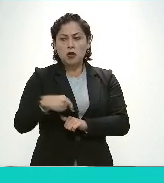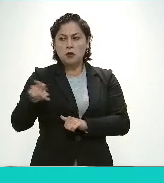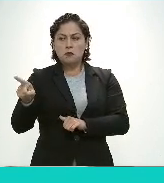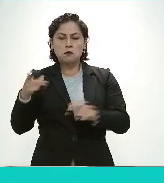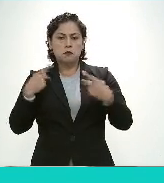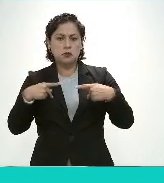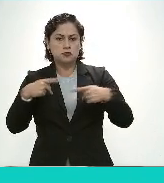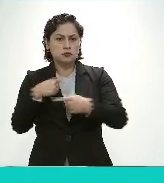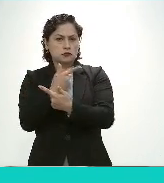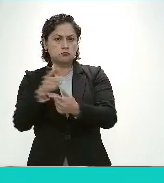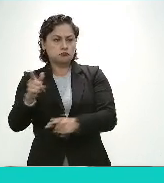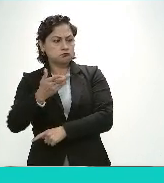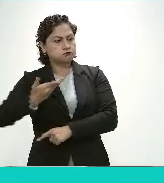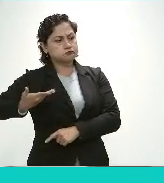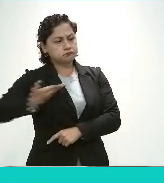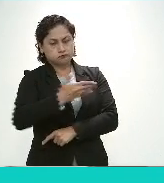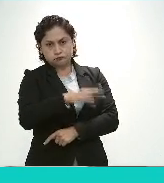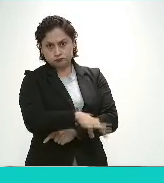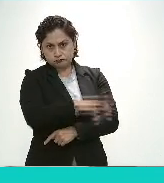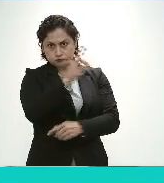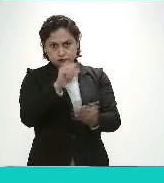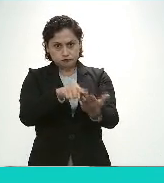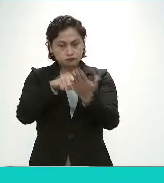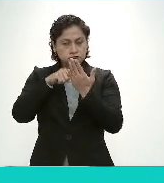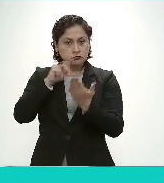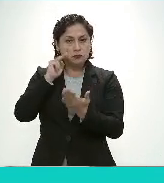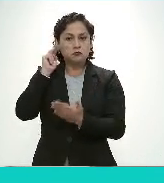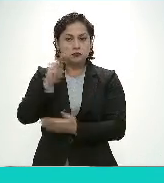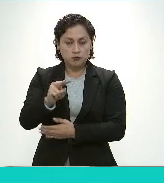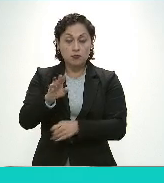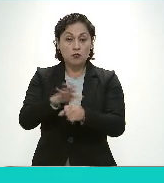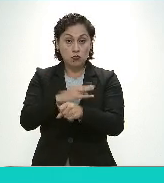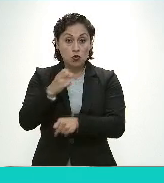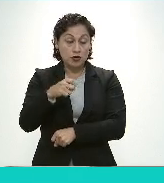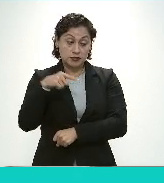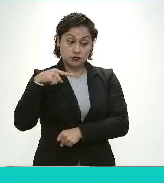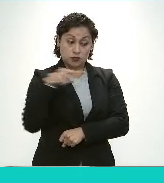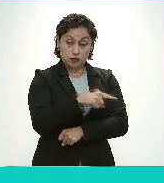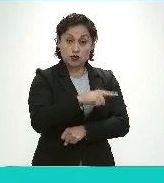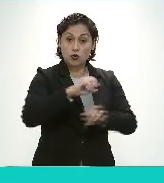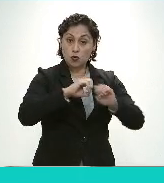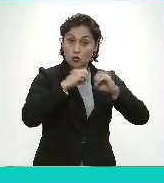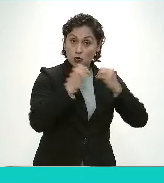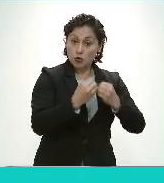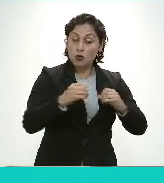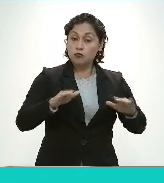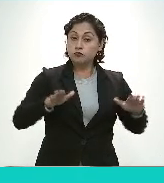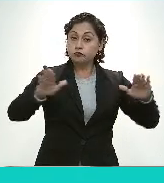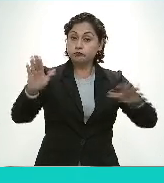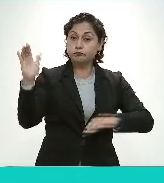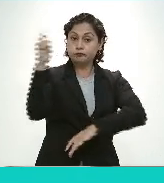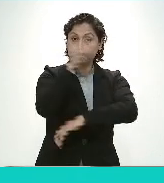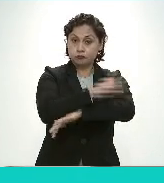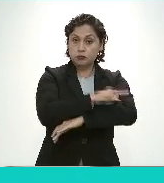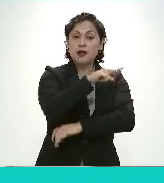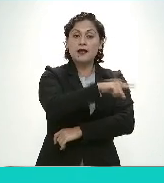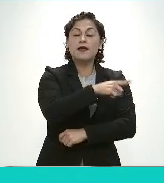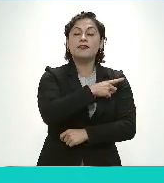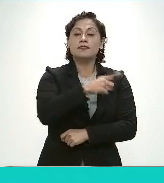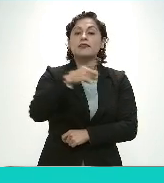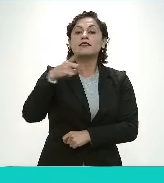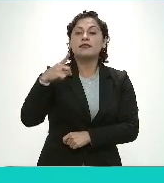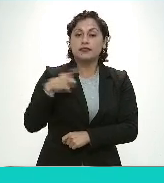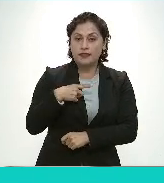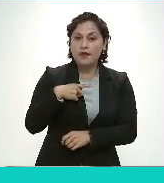por lo que el sujeto obligado al estar facultado para otorgar el uso y darle arrendamiento superficies incluidas